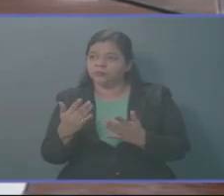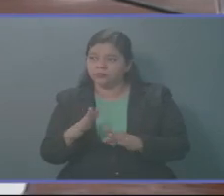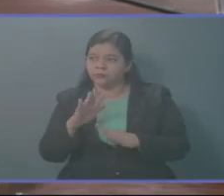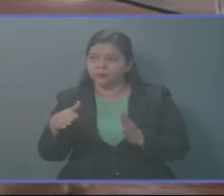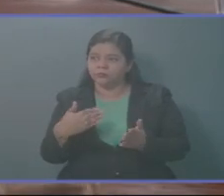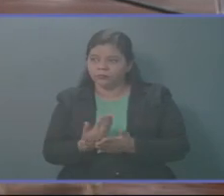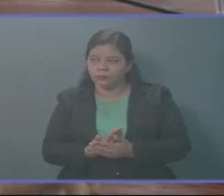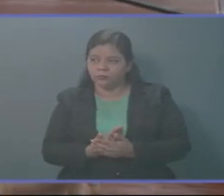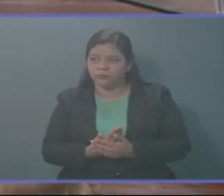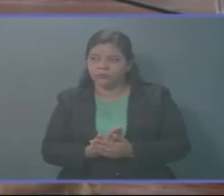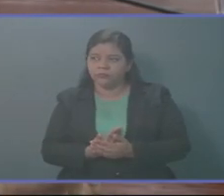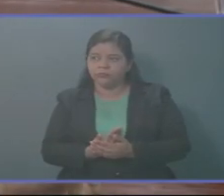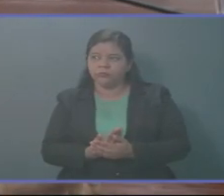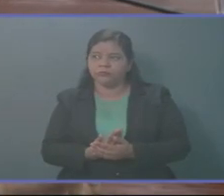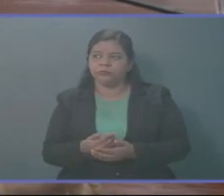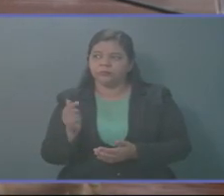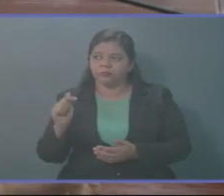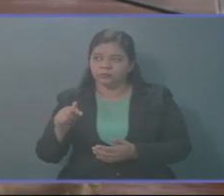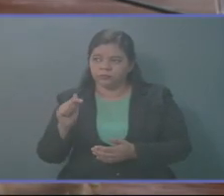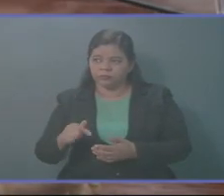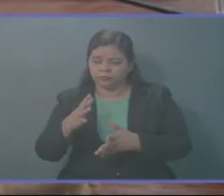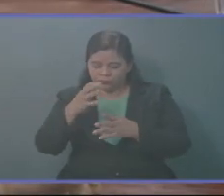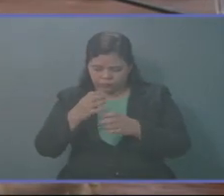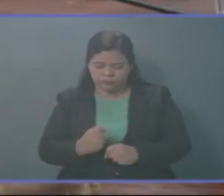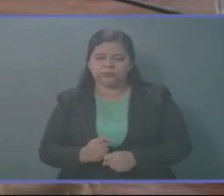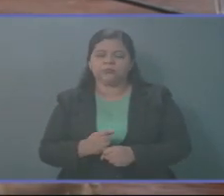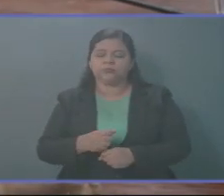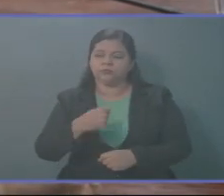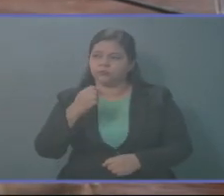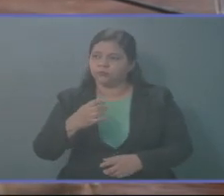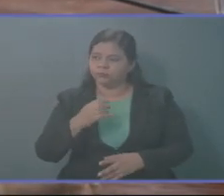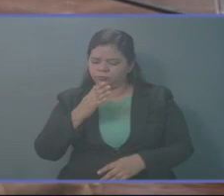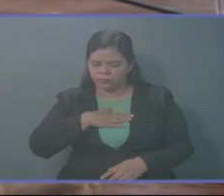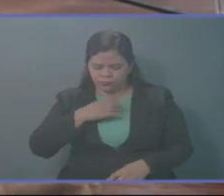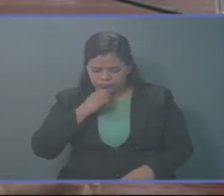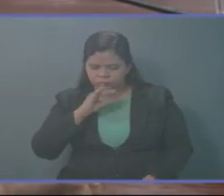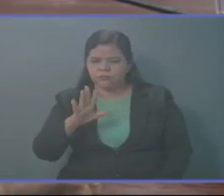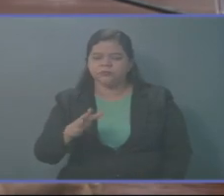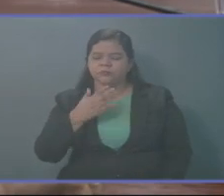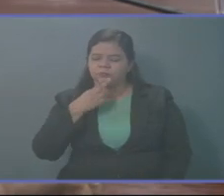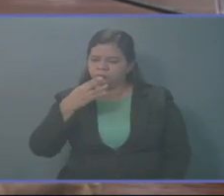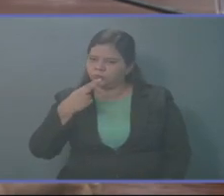agitaciones, y con seriedad. Yo lo he hecho.